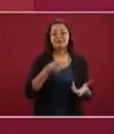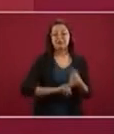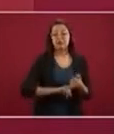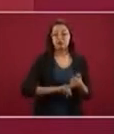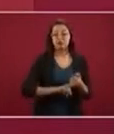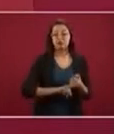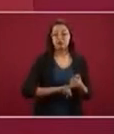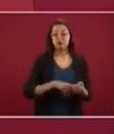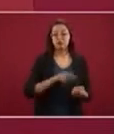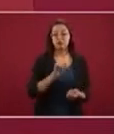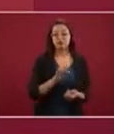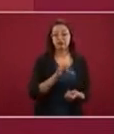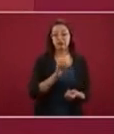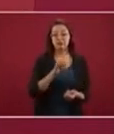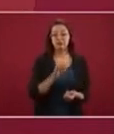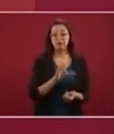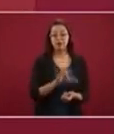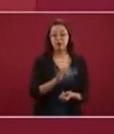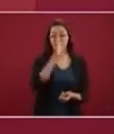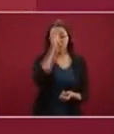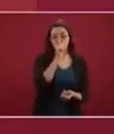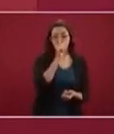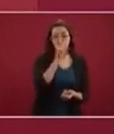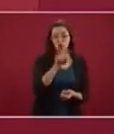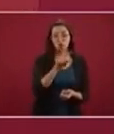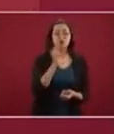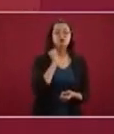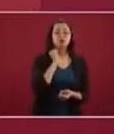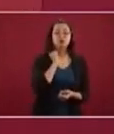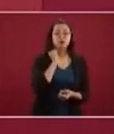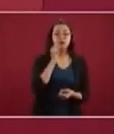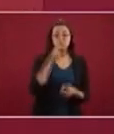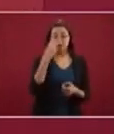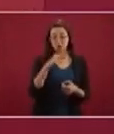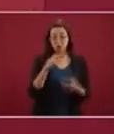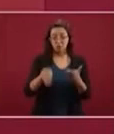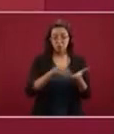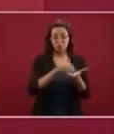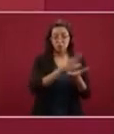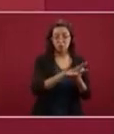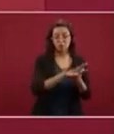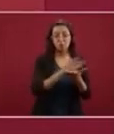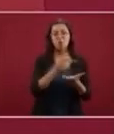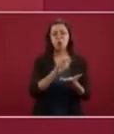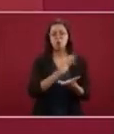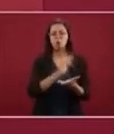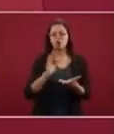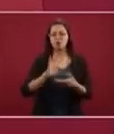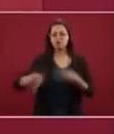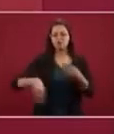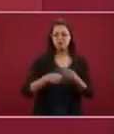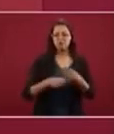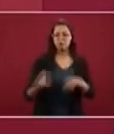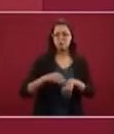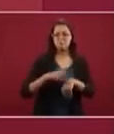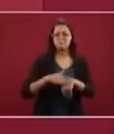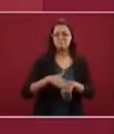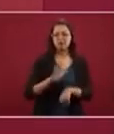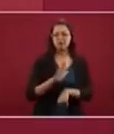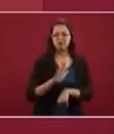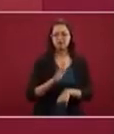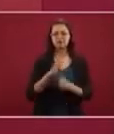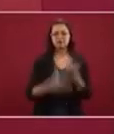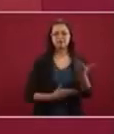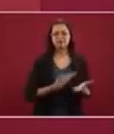ingresos multiplicados por un factor haga un pago provisional. Al disminuir los ingresos, pues mi pago provisional va a